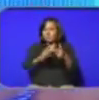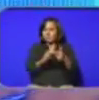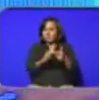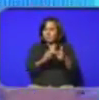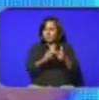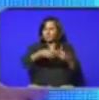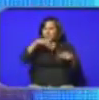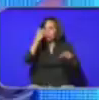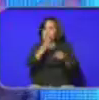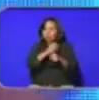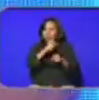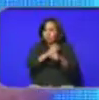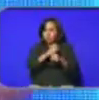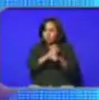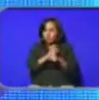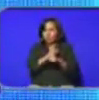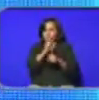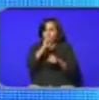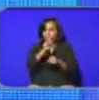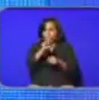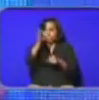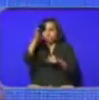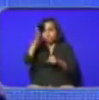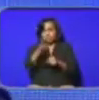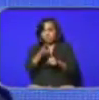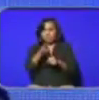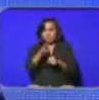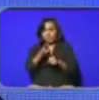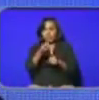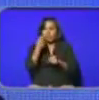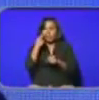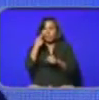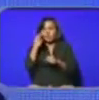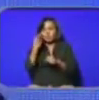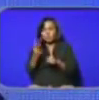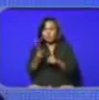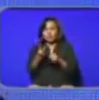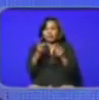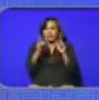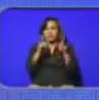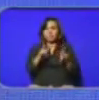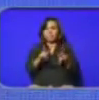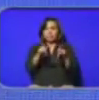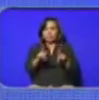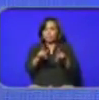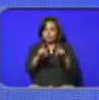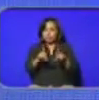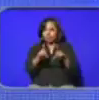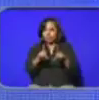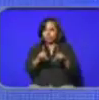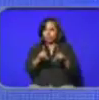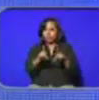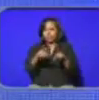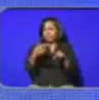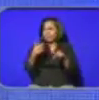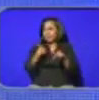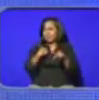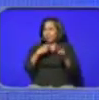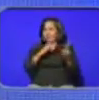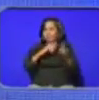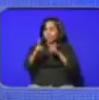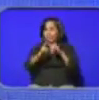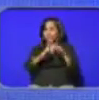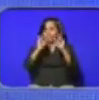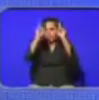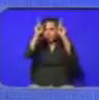través de una comisión de notables personas relacionadas con la educación en este país y con